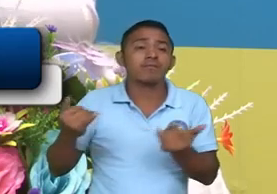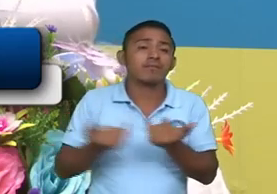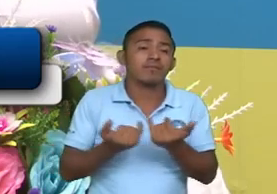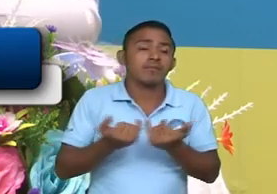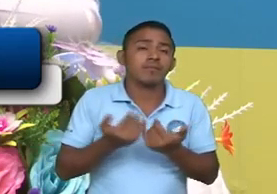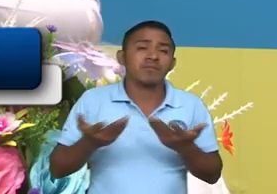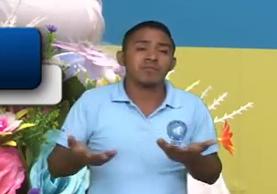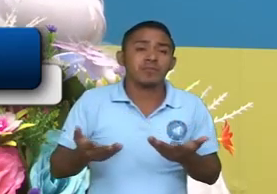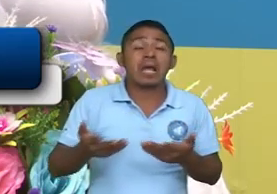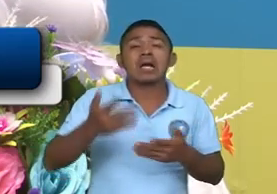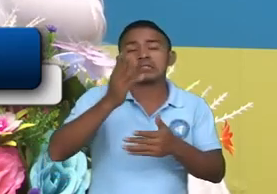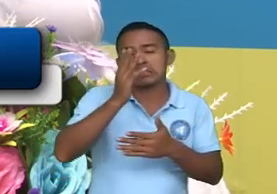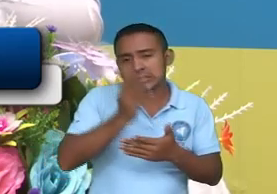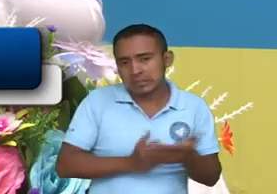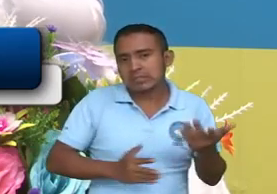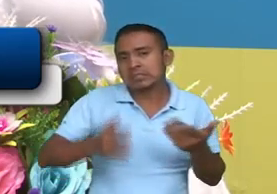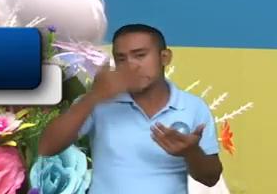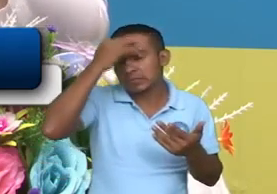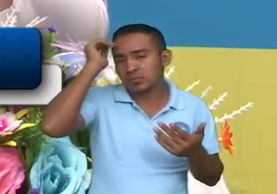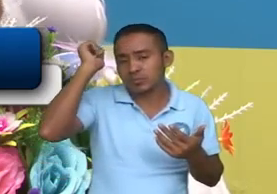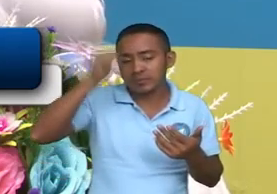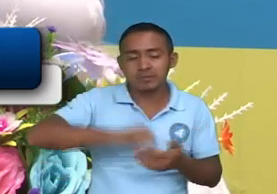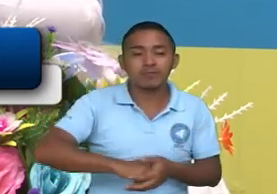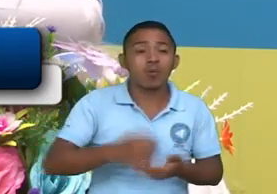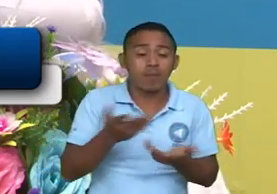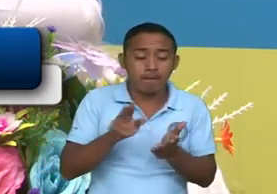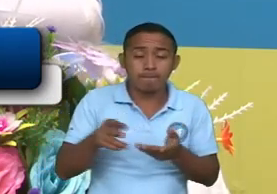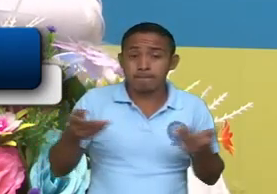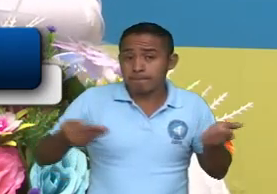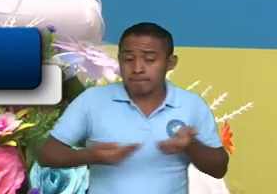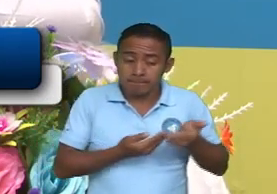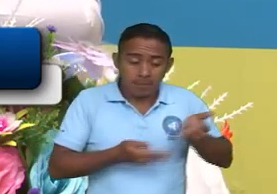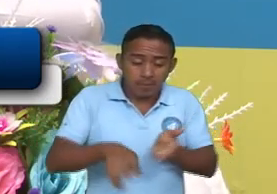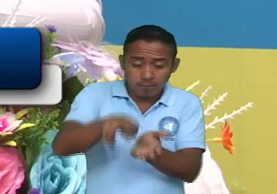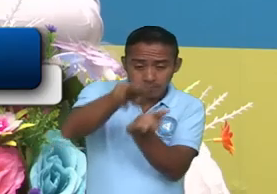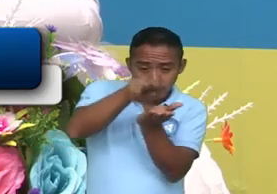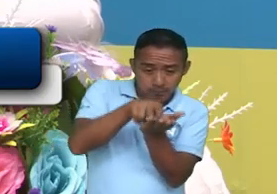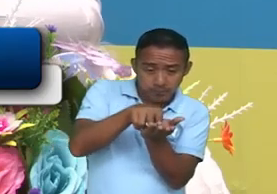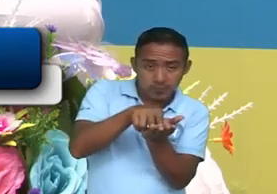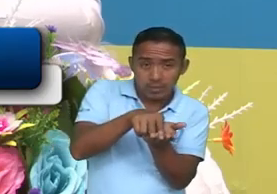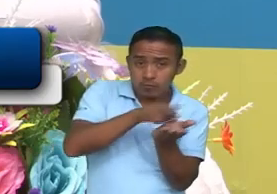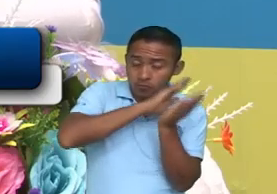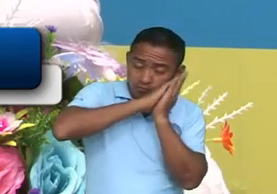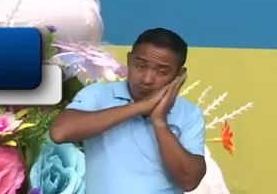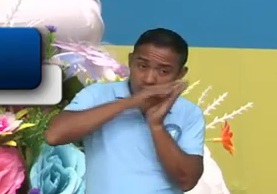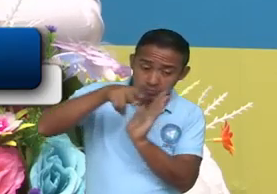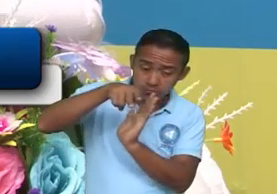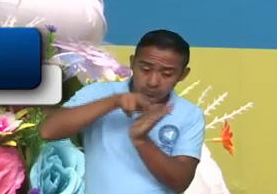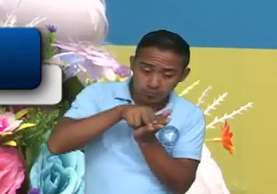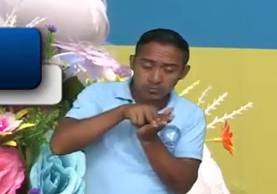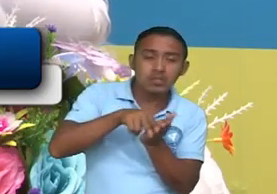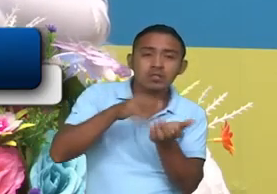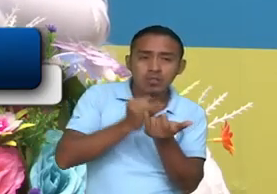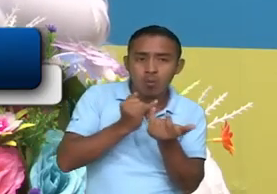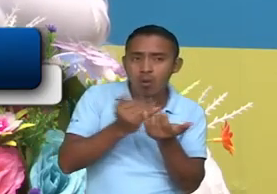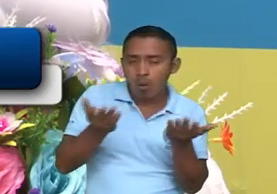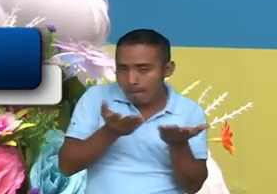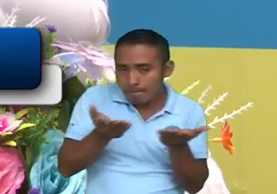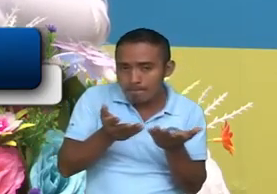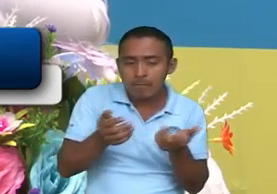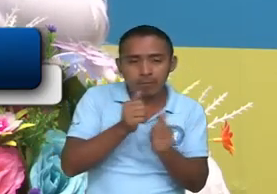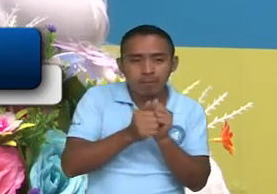esté dentro de nuestra habitación, a nuestro acceso, para que nosotros podamos estar pendientes de que el niño esté respirando bien, que el niño tenga una